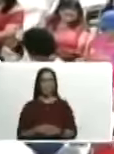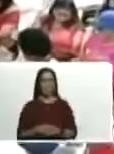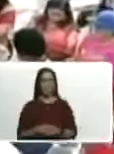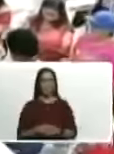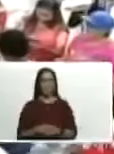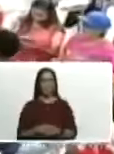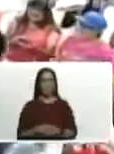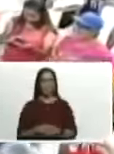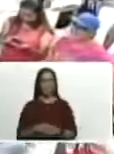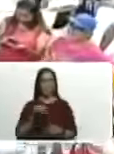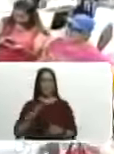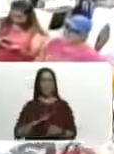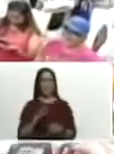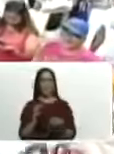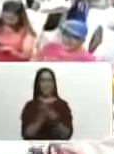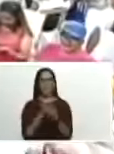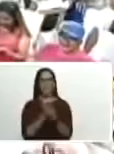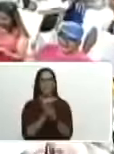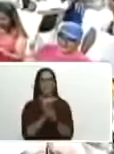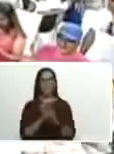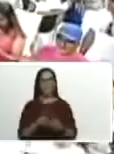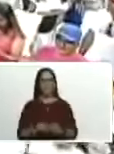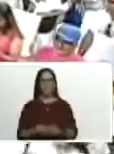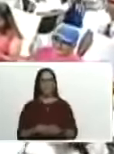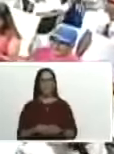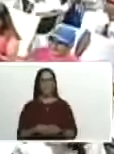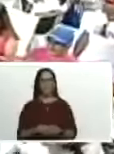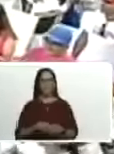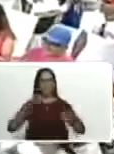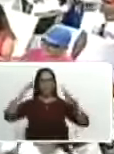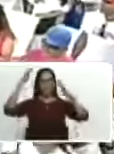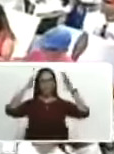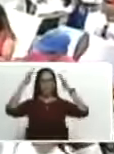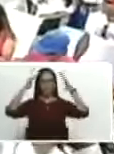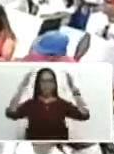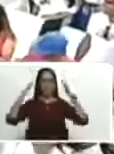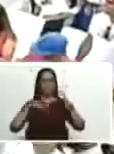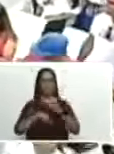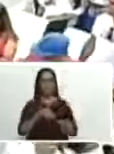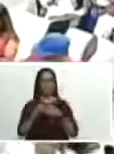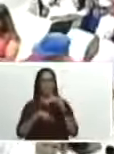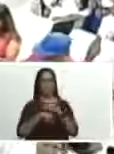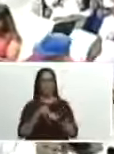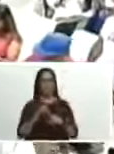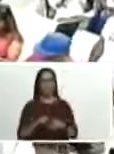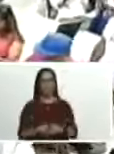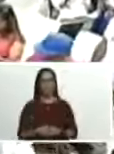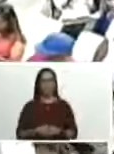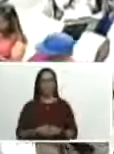Aquí están las carpetas. Mi saludo. Ya voy para allá, ya voy para allá.